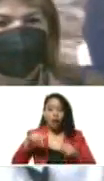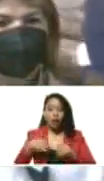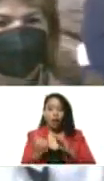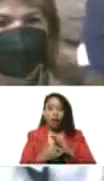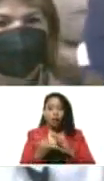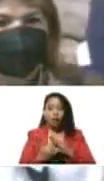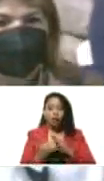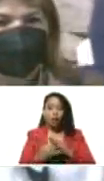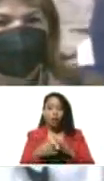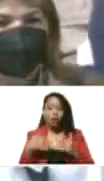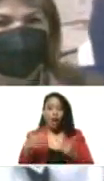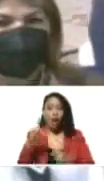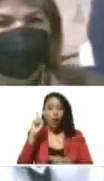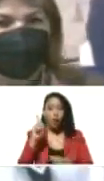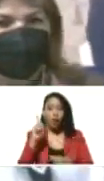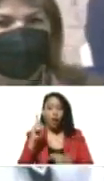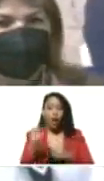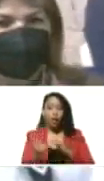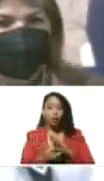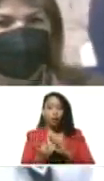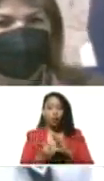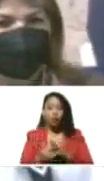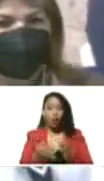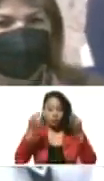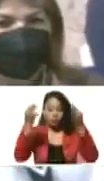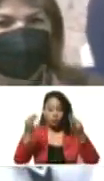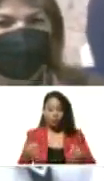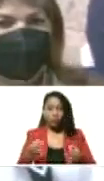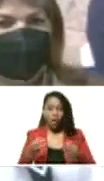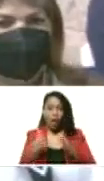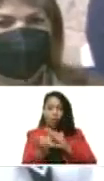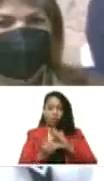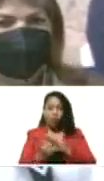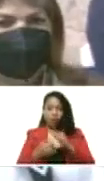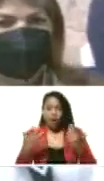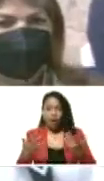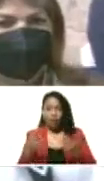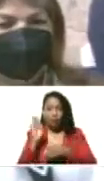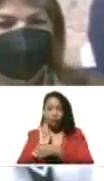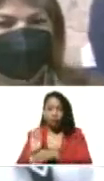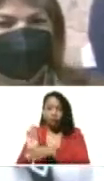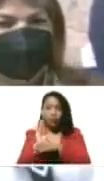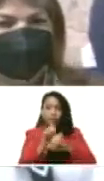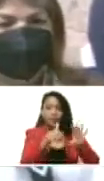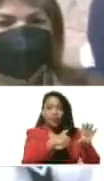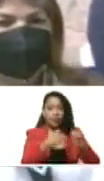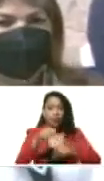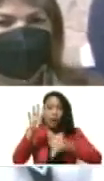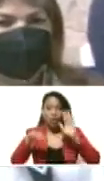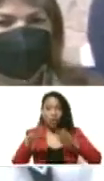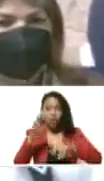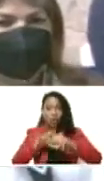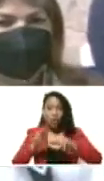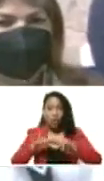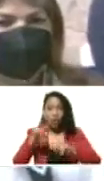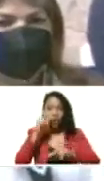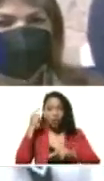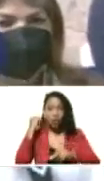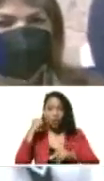institución que es una institución modelo, una institución que alberga 614 niños